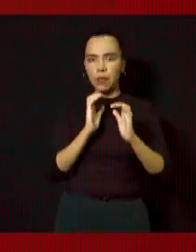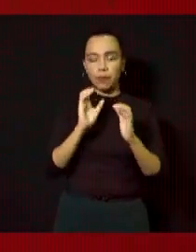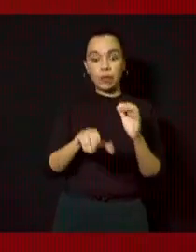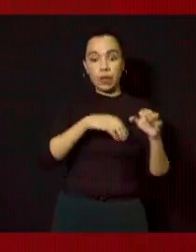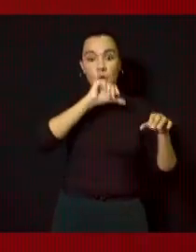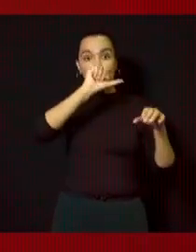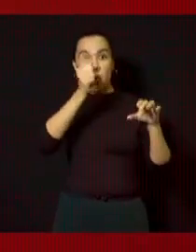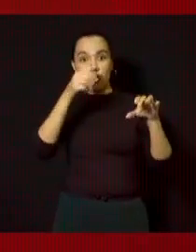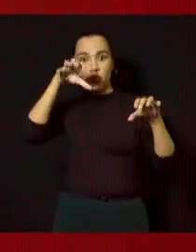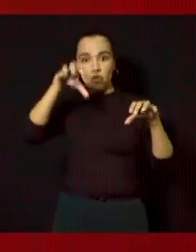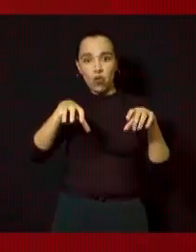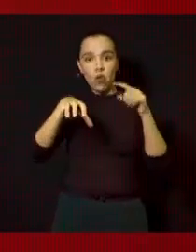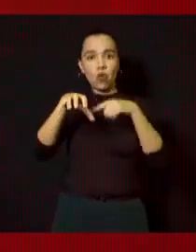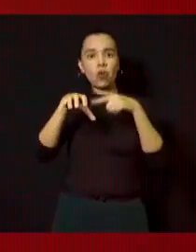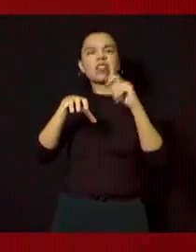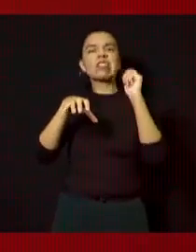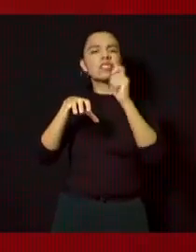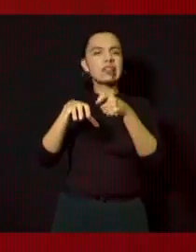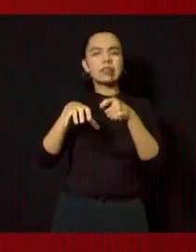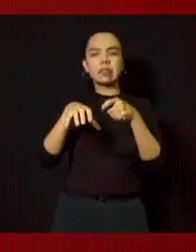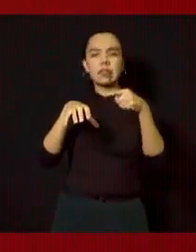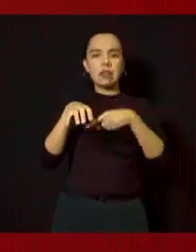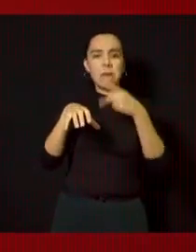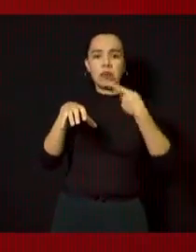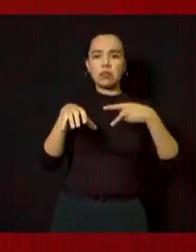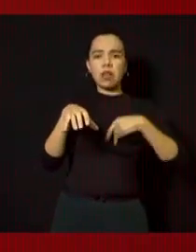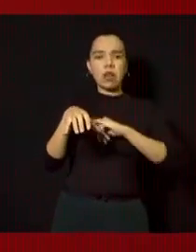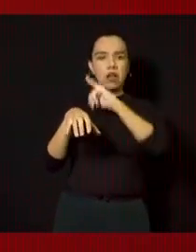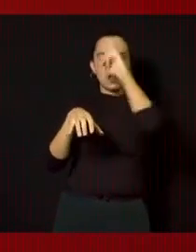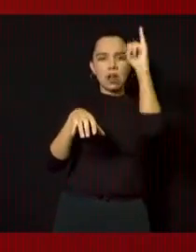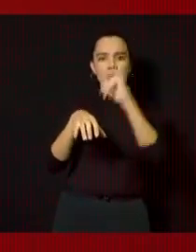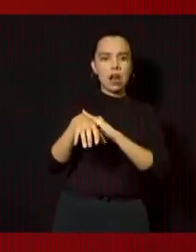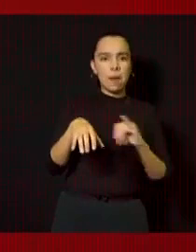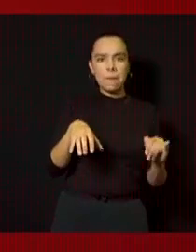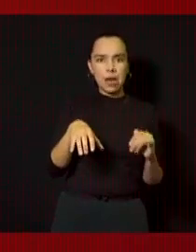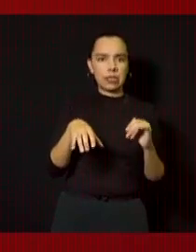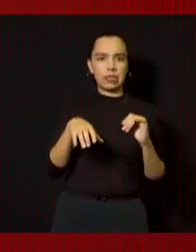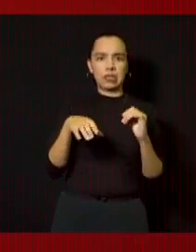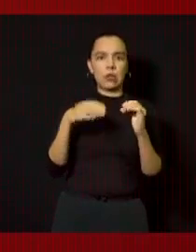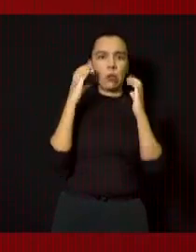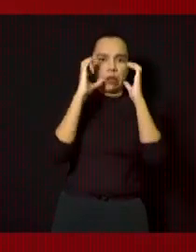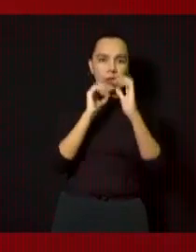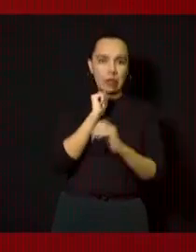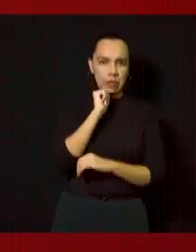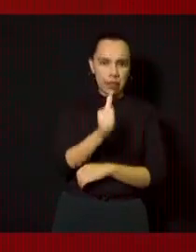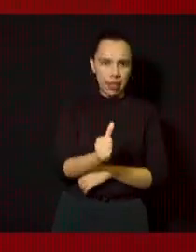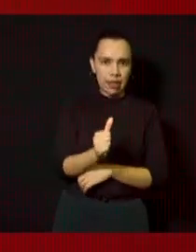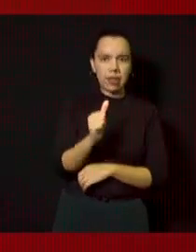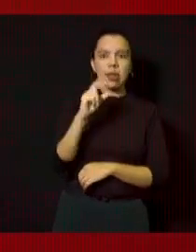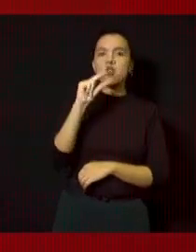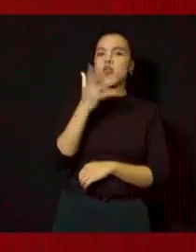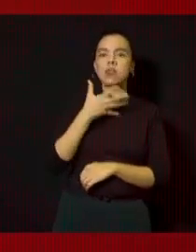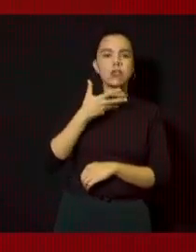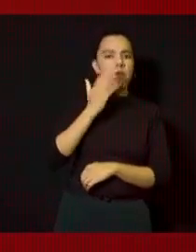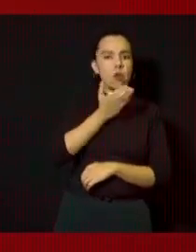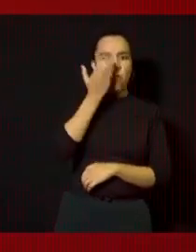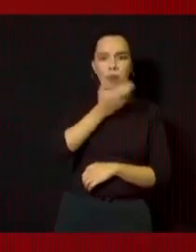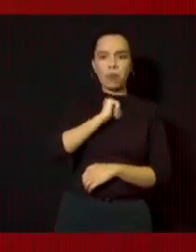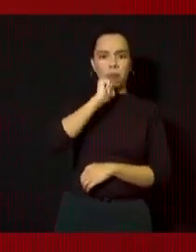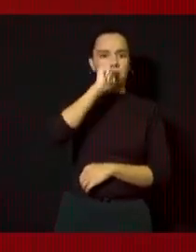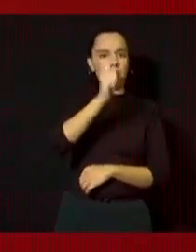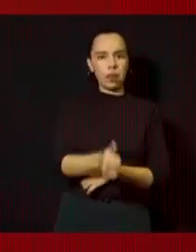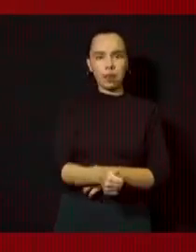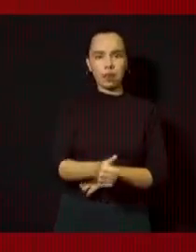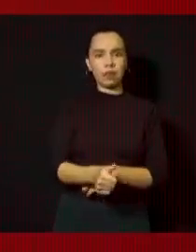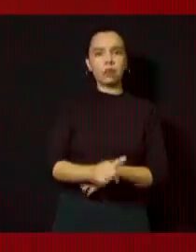mercado, ¿sí?, que es la gente que nunca en su vida ha utilizado una crema, que no tiene la educación. Entonces, cuando hacemos el trabajo